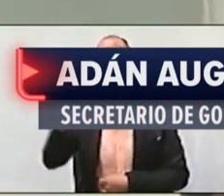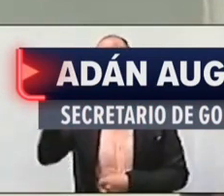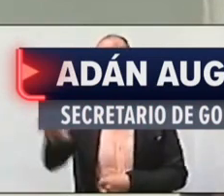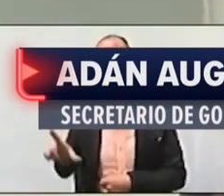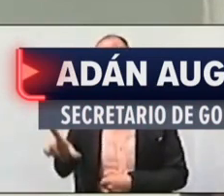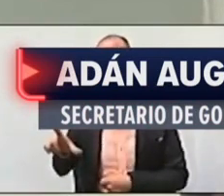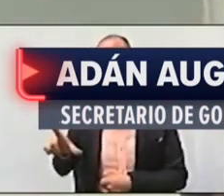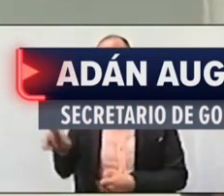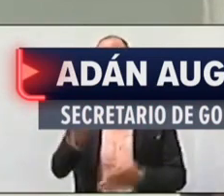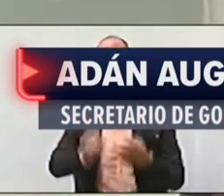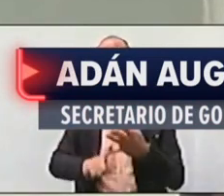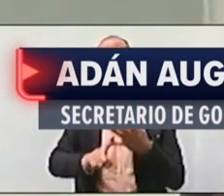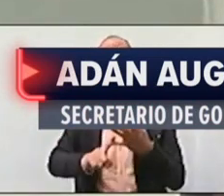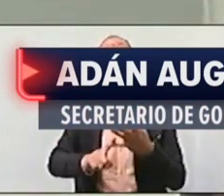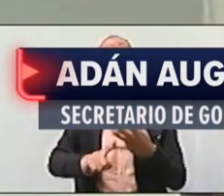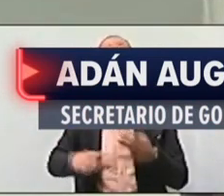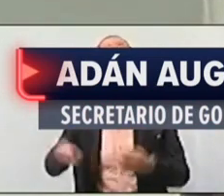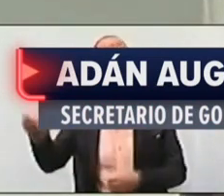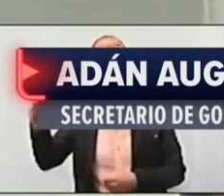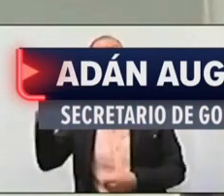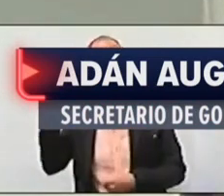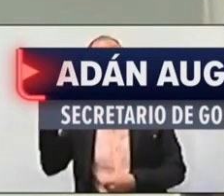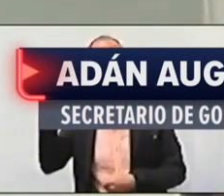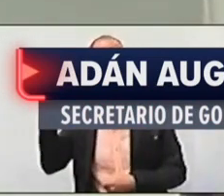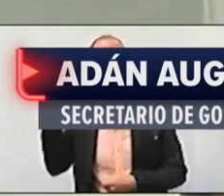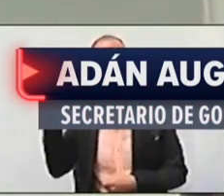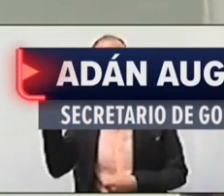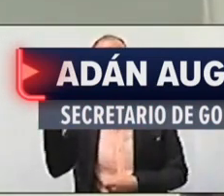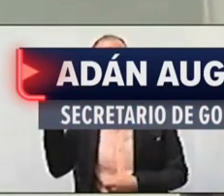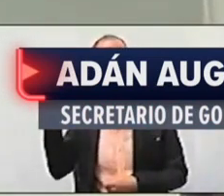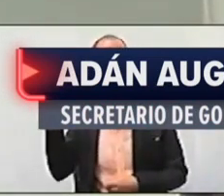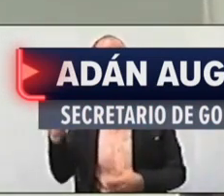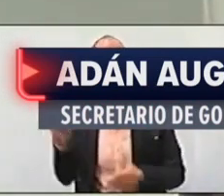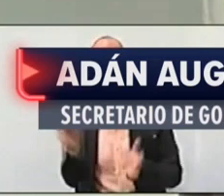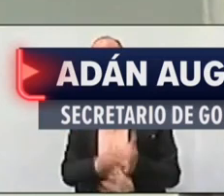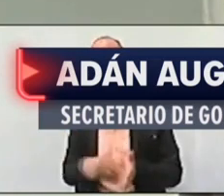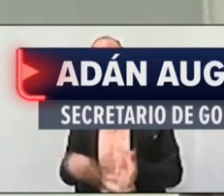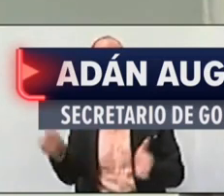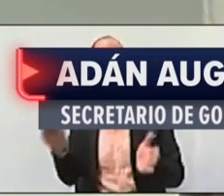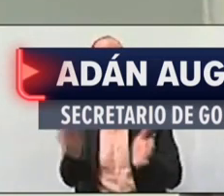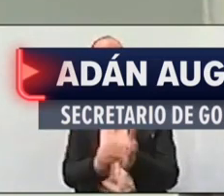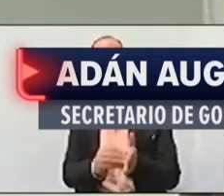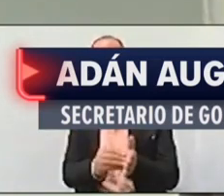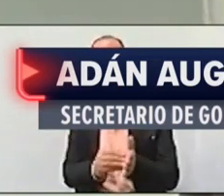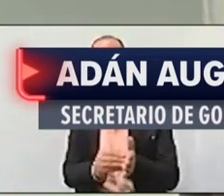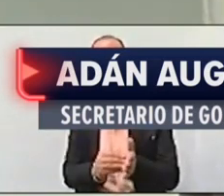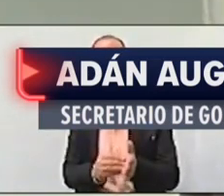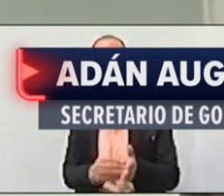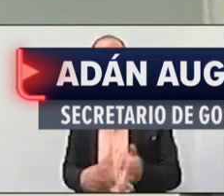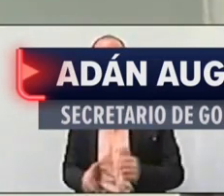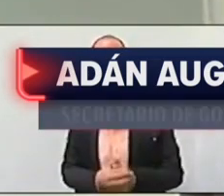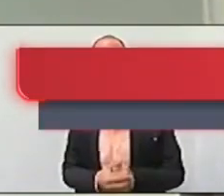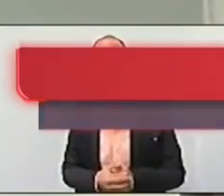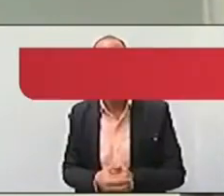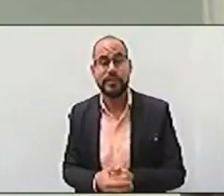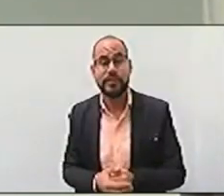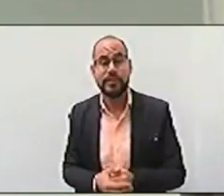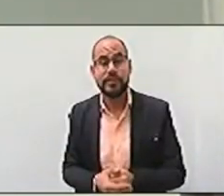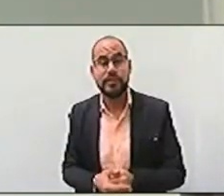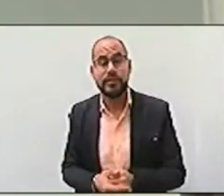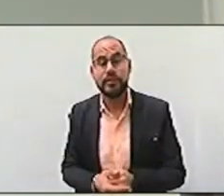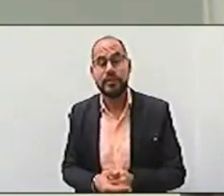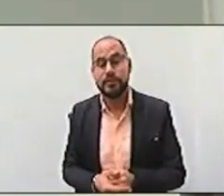Michoacán, donde todavía es importante la presencia de la